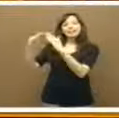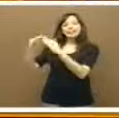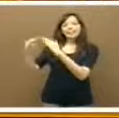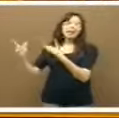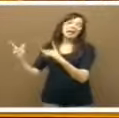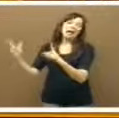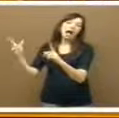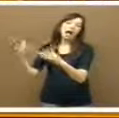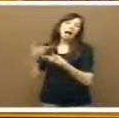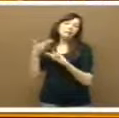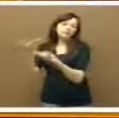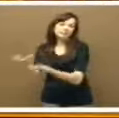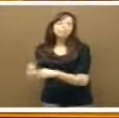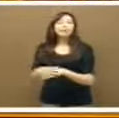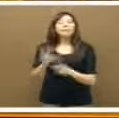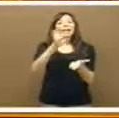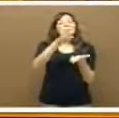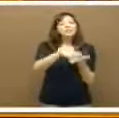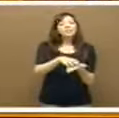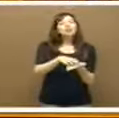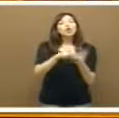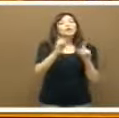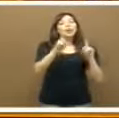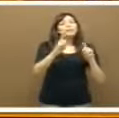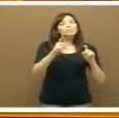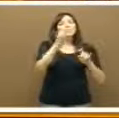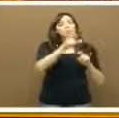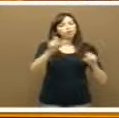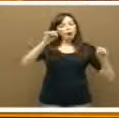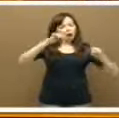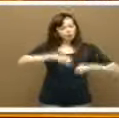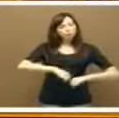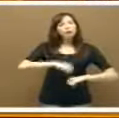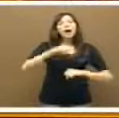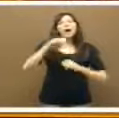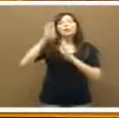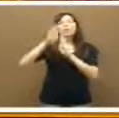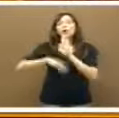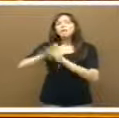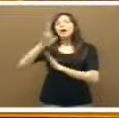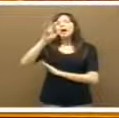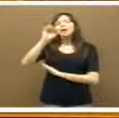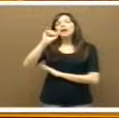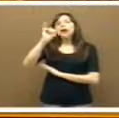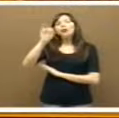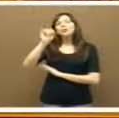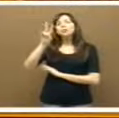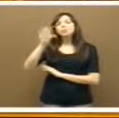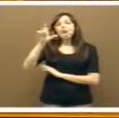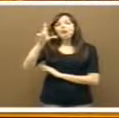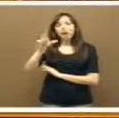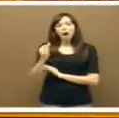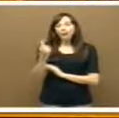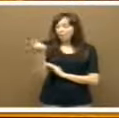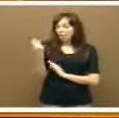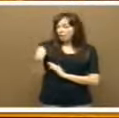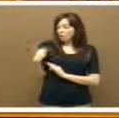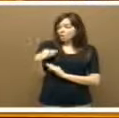centros educativos de personas adultas, programas rayuelas, etcétera, etcétera. En cualquier caso,